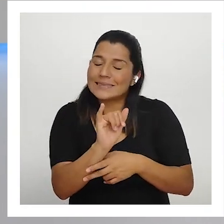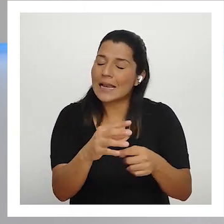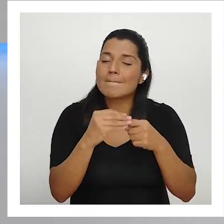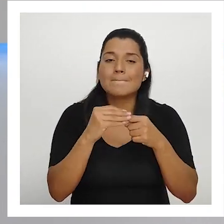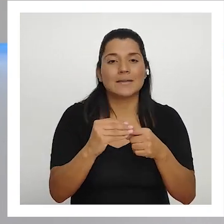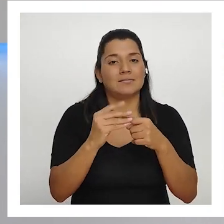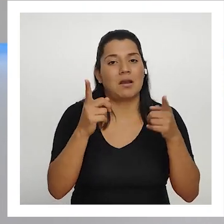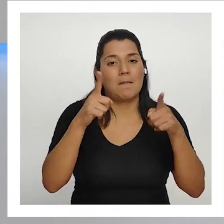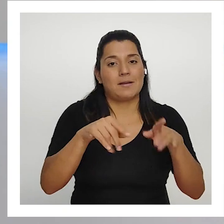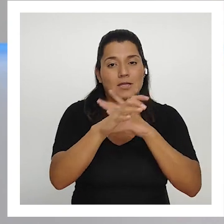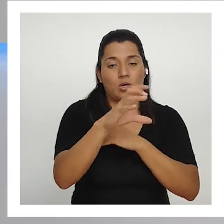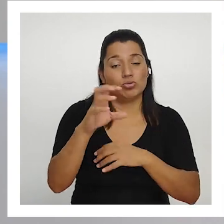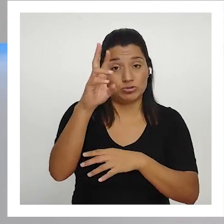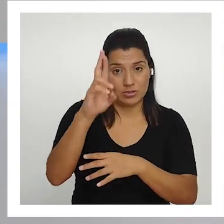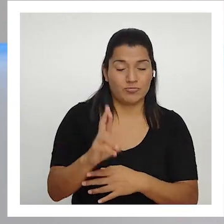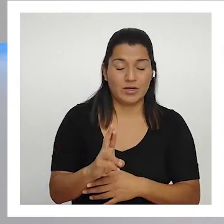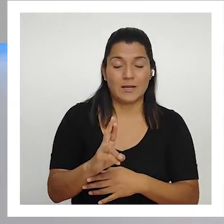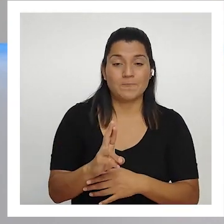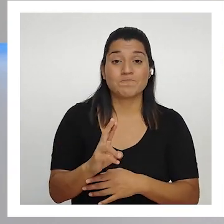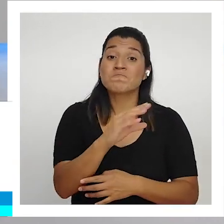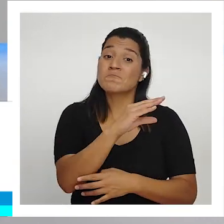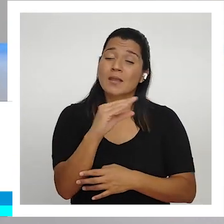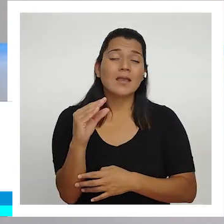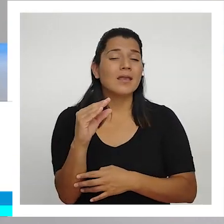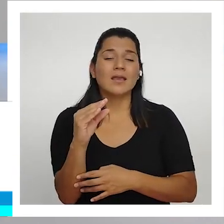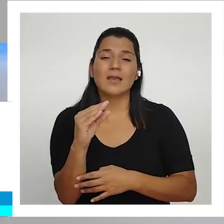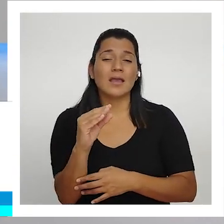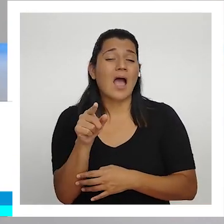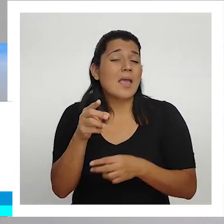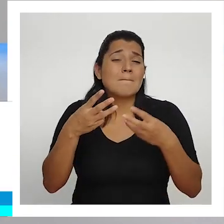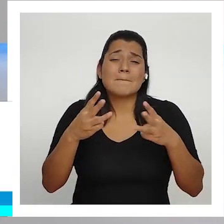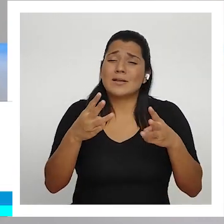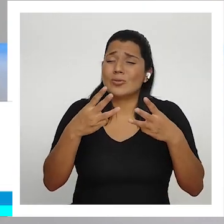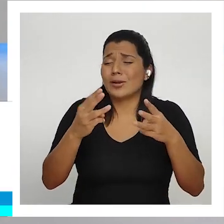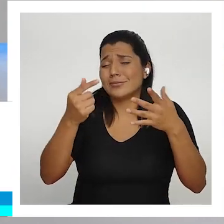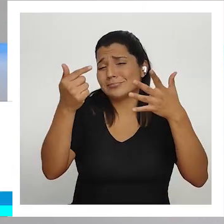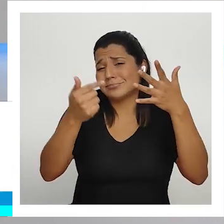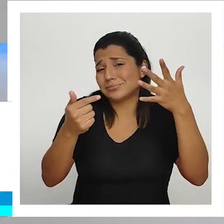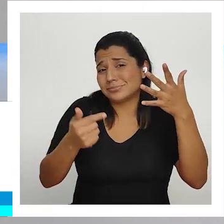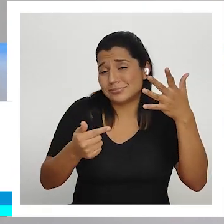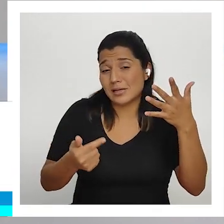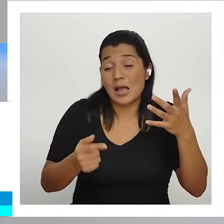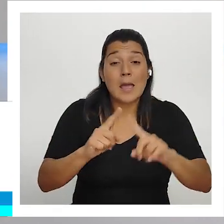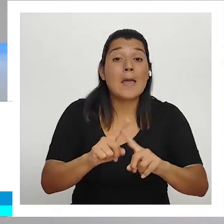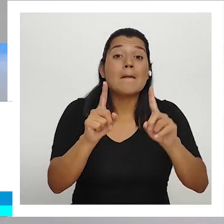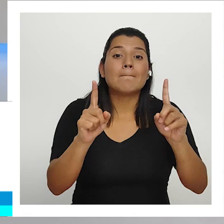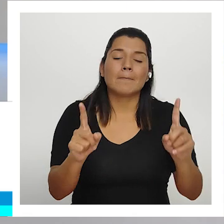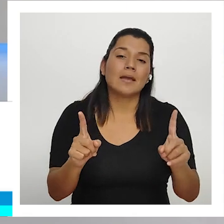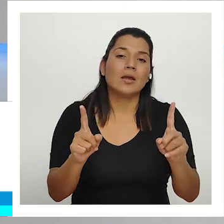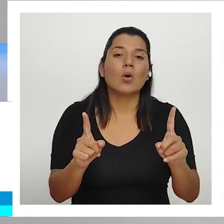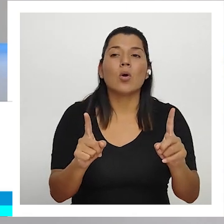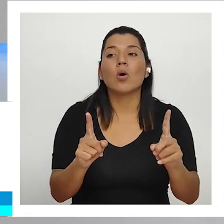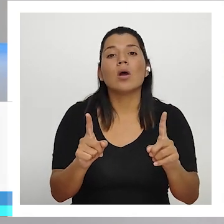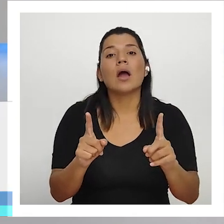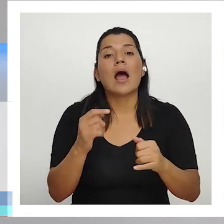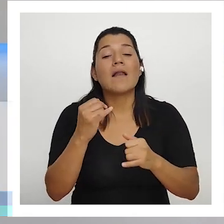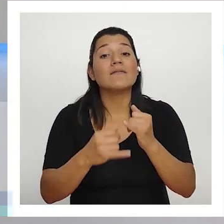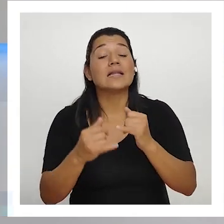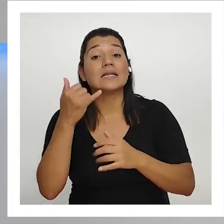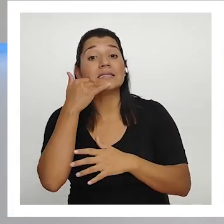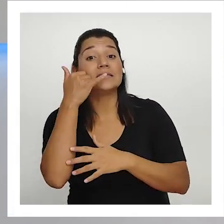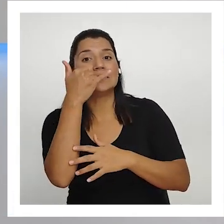las víctimas y demás, se van también por la misma modalidad de estafa. Es más fácil investigar, eventualmente porque ocurren acá en territorio nacional, y